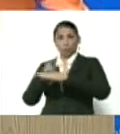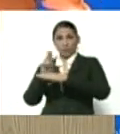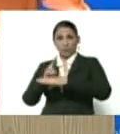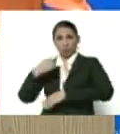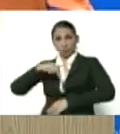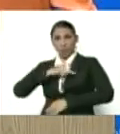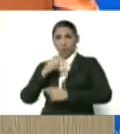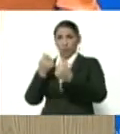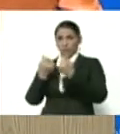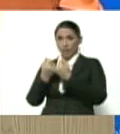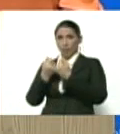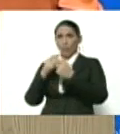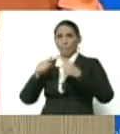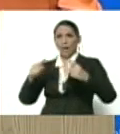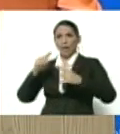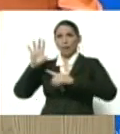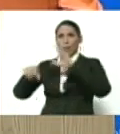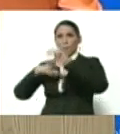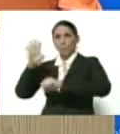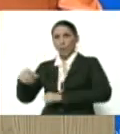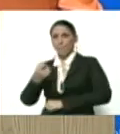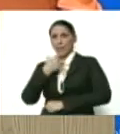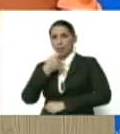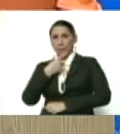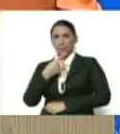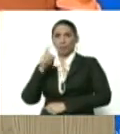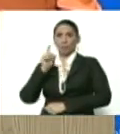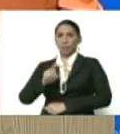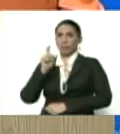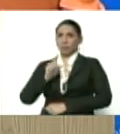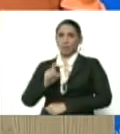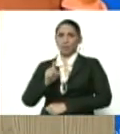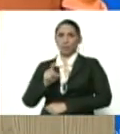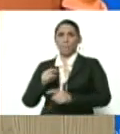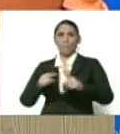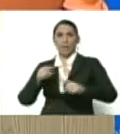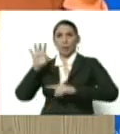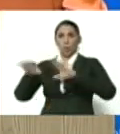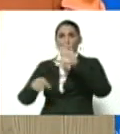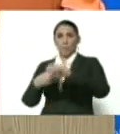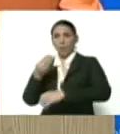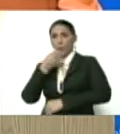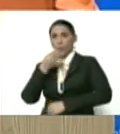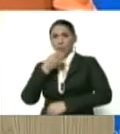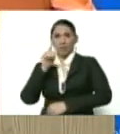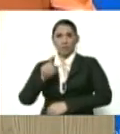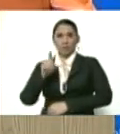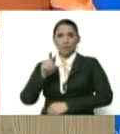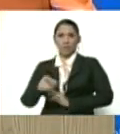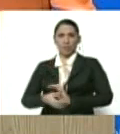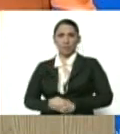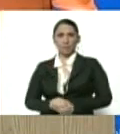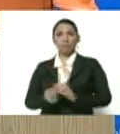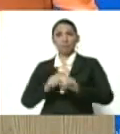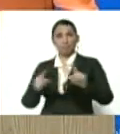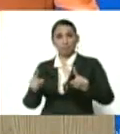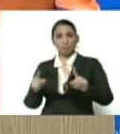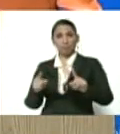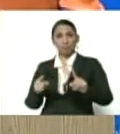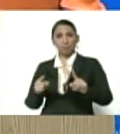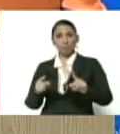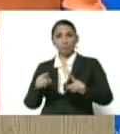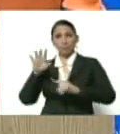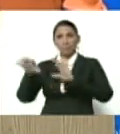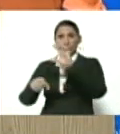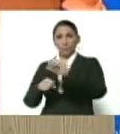recursos financieros para adquirir medicamentos necesarios, para adquirir alimentos necesarios, para